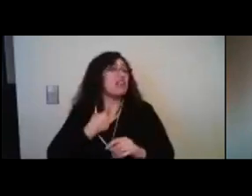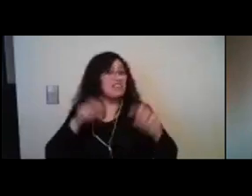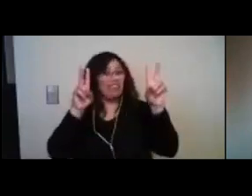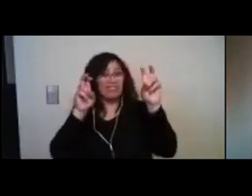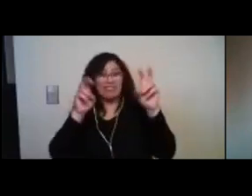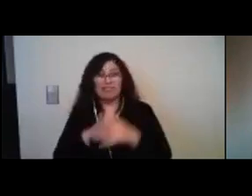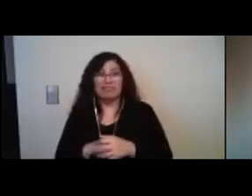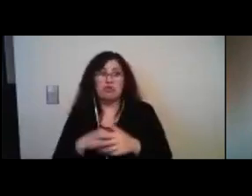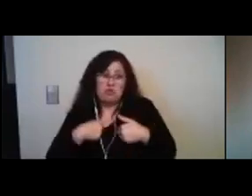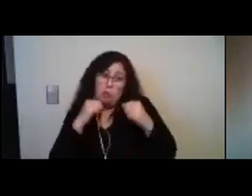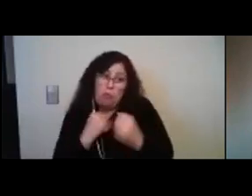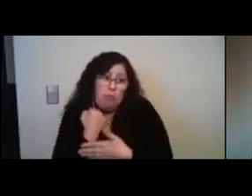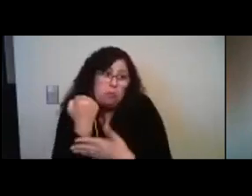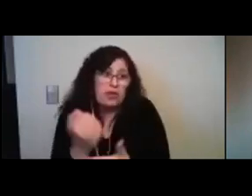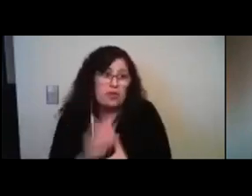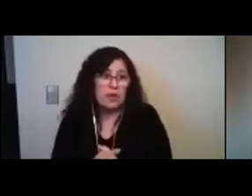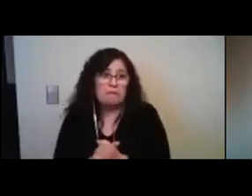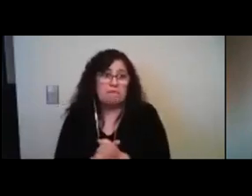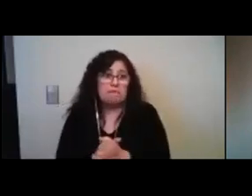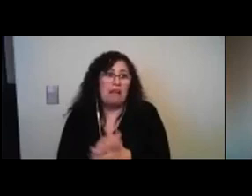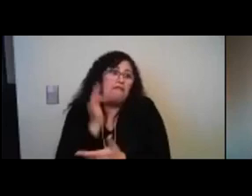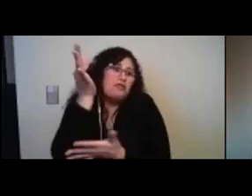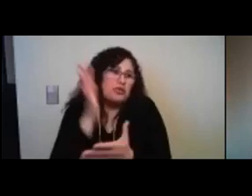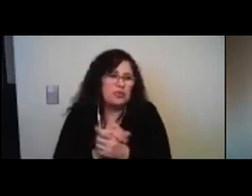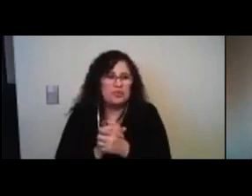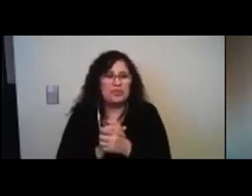interesante. Muchas Bien, gracias, volvemos. profe, sí, interesante.